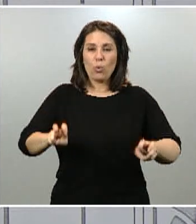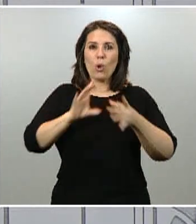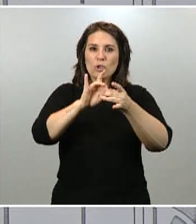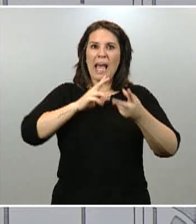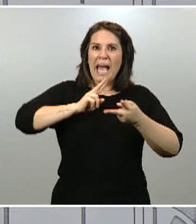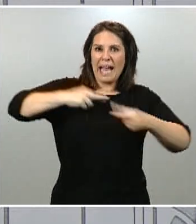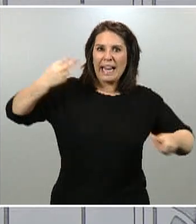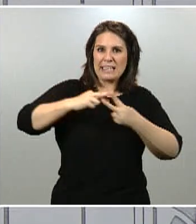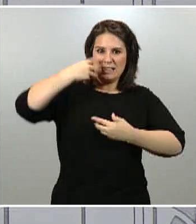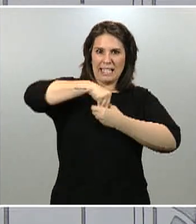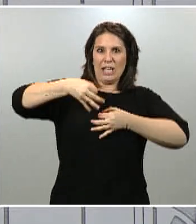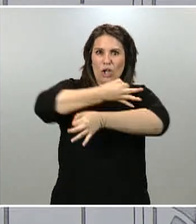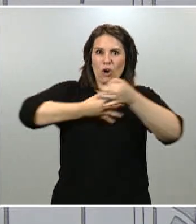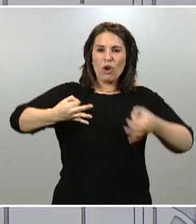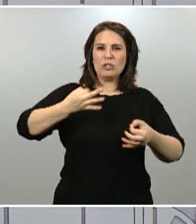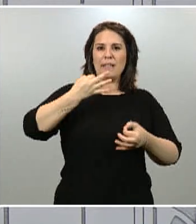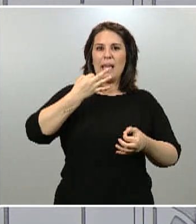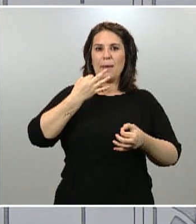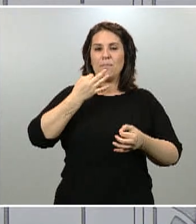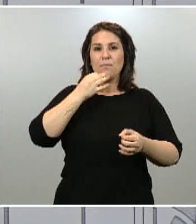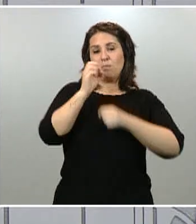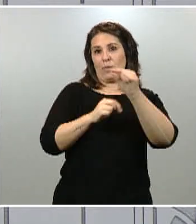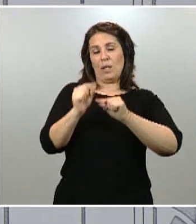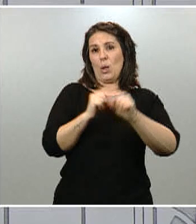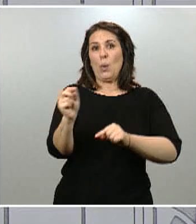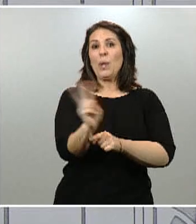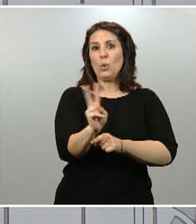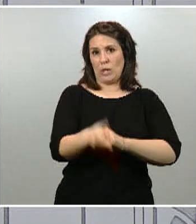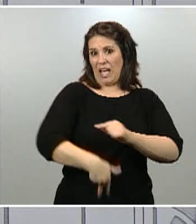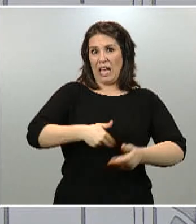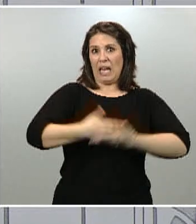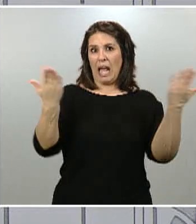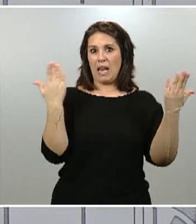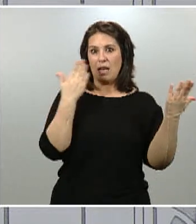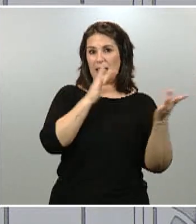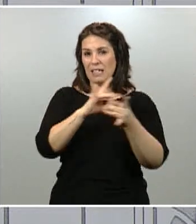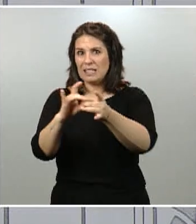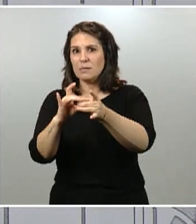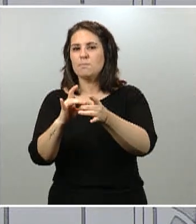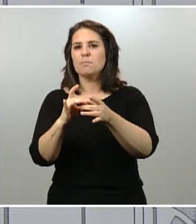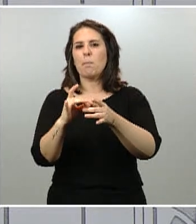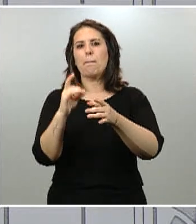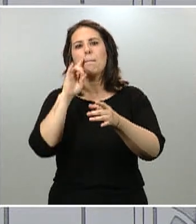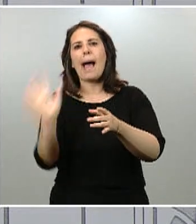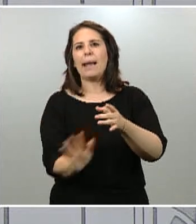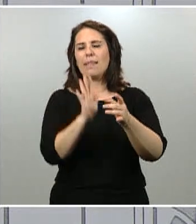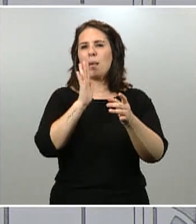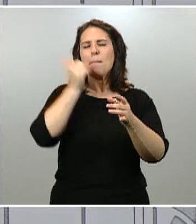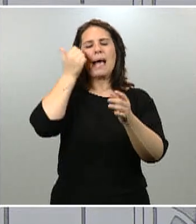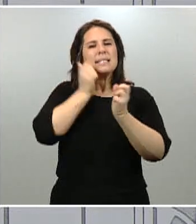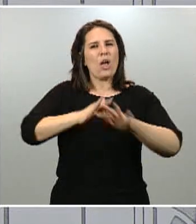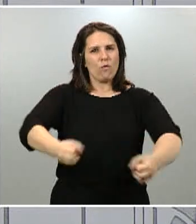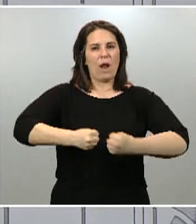parece que empezó a tener un nivel de transmisión suficiente hacia finales de febrero. Los estudios hablan de la